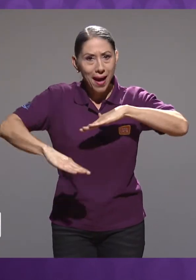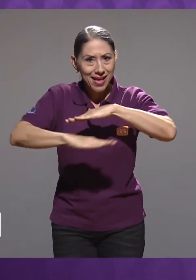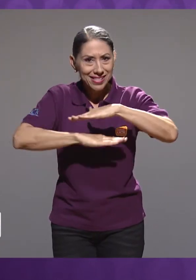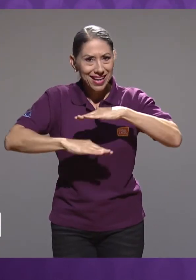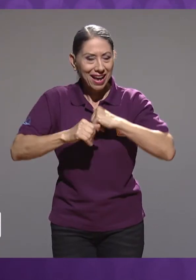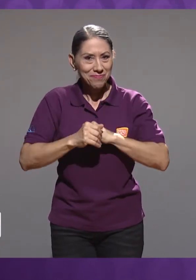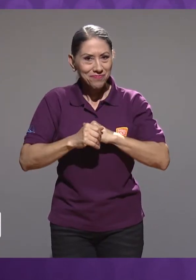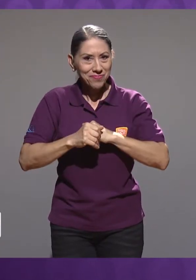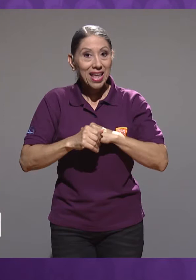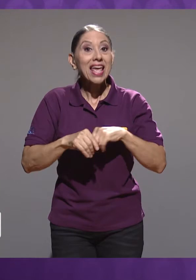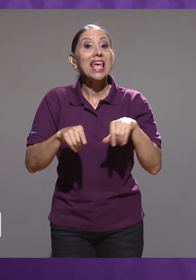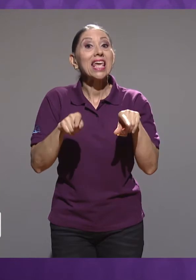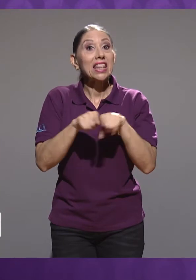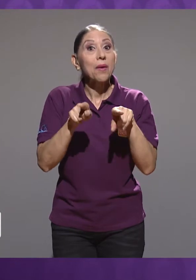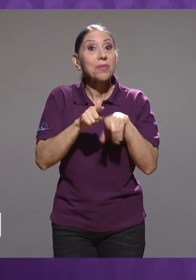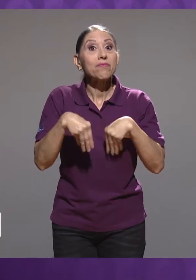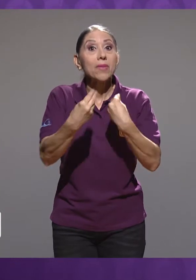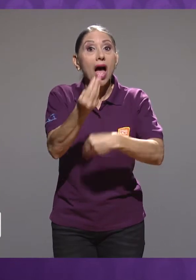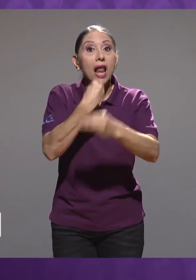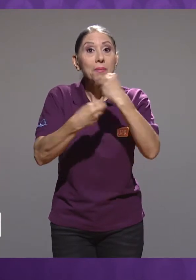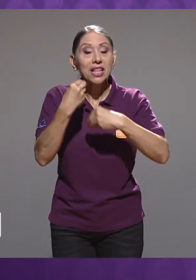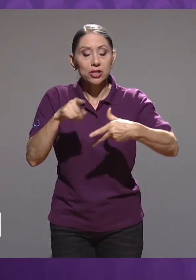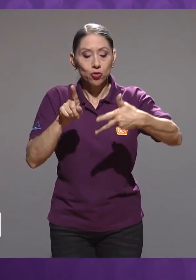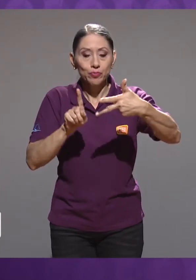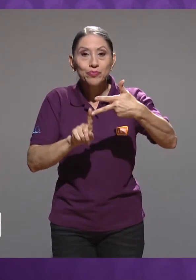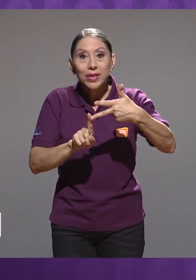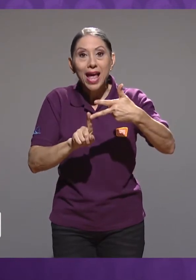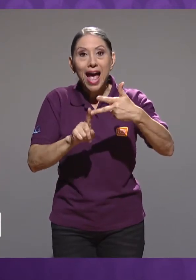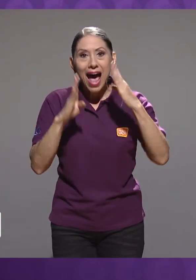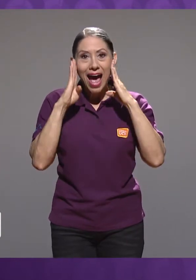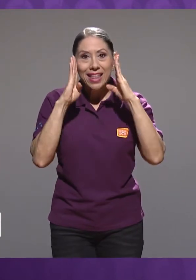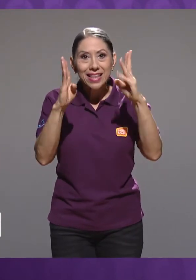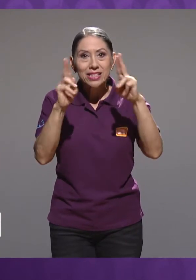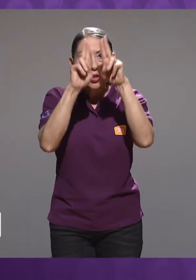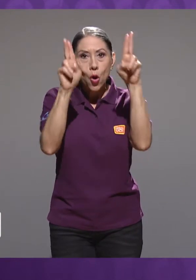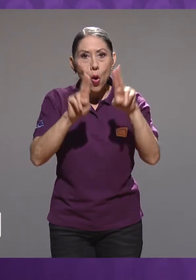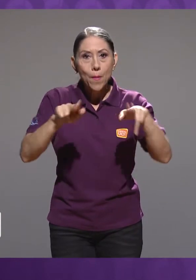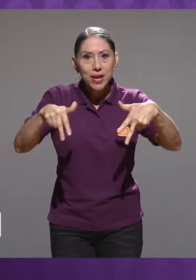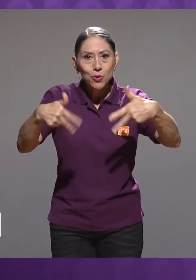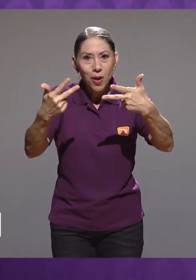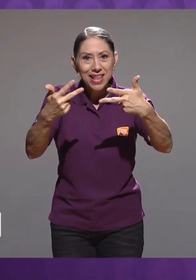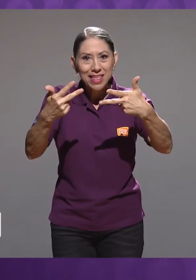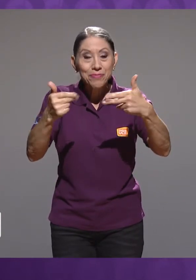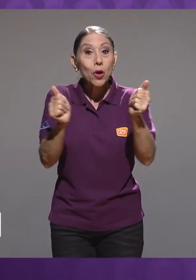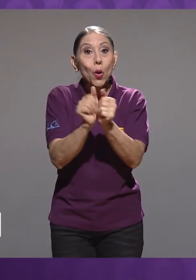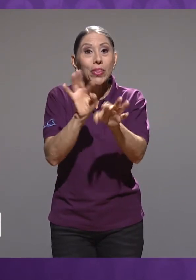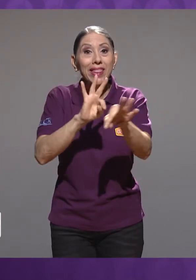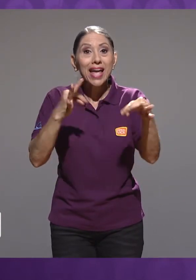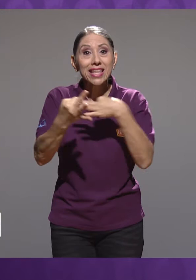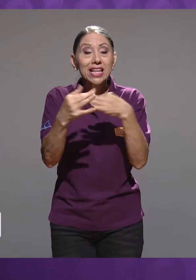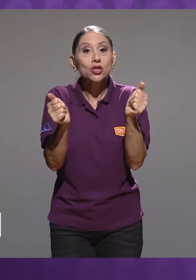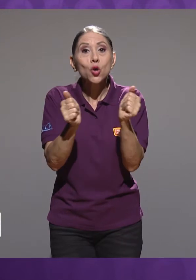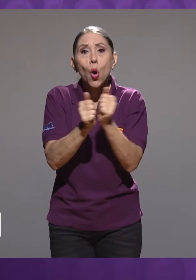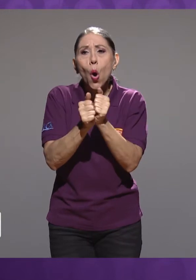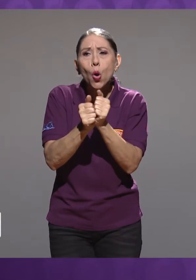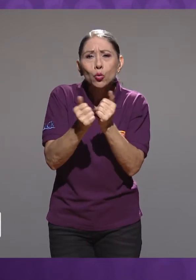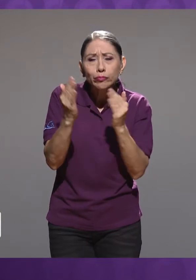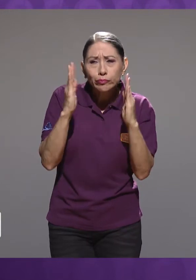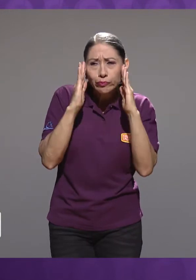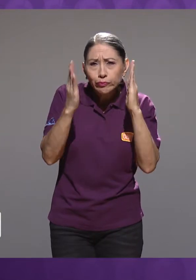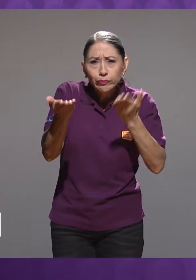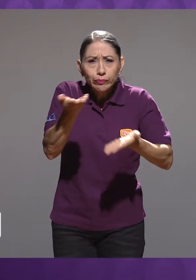básica y llevando alimentación. Y en atención virtual, generando talleres y teleconsulta.